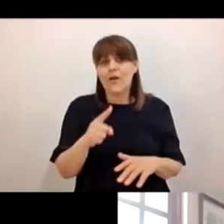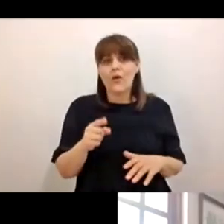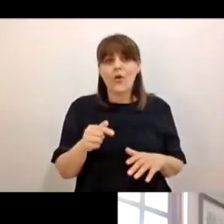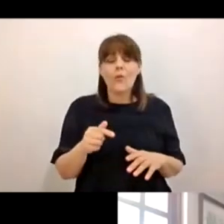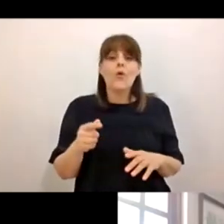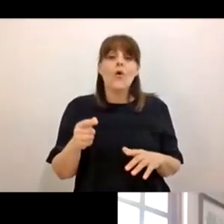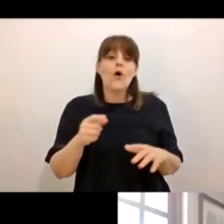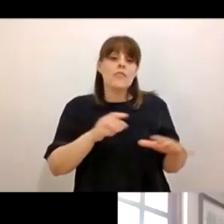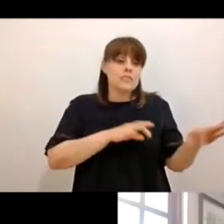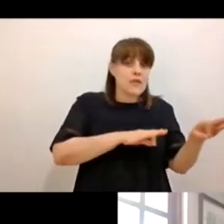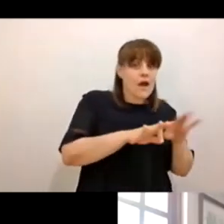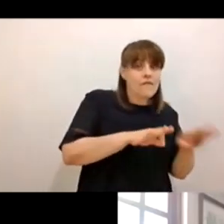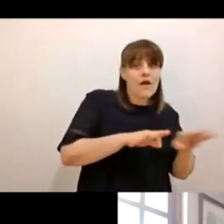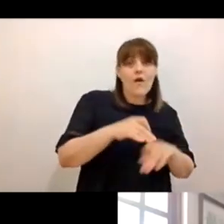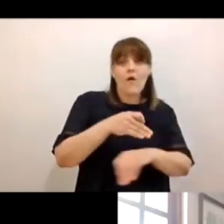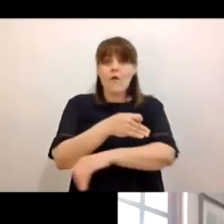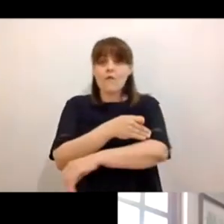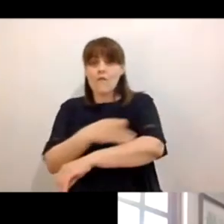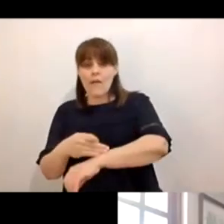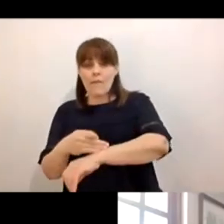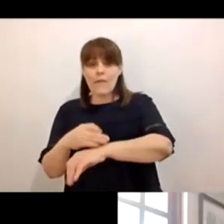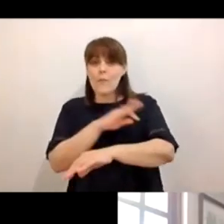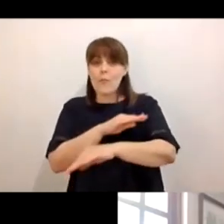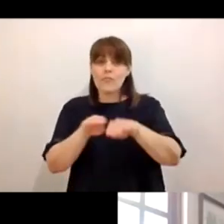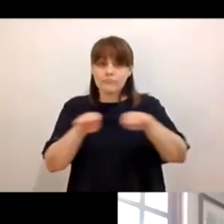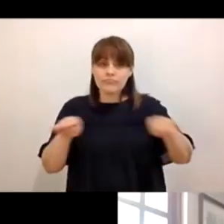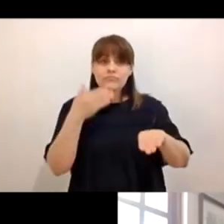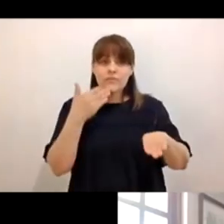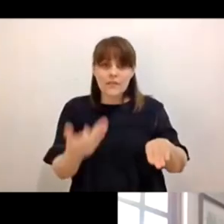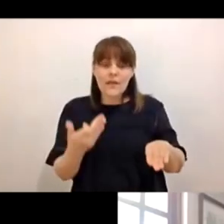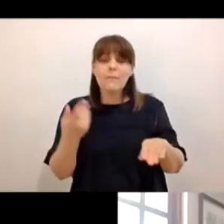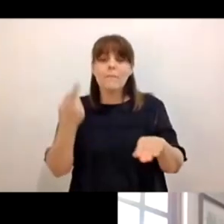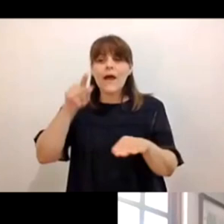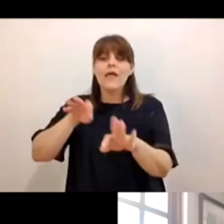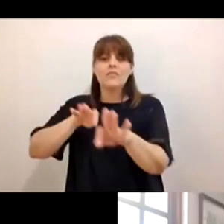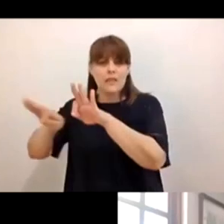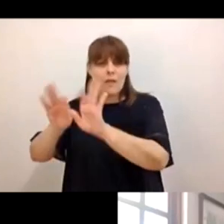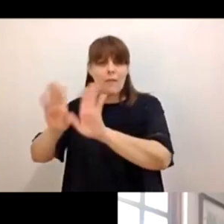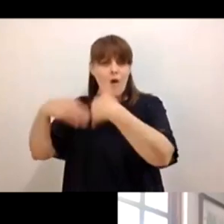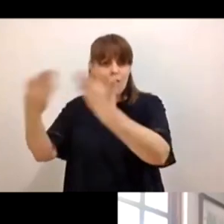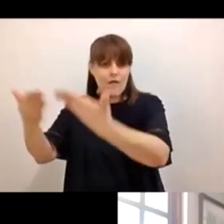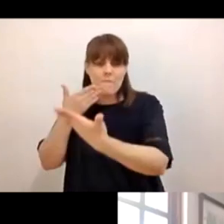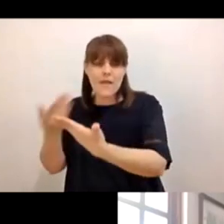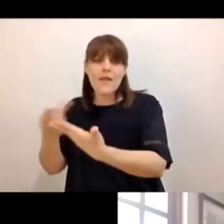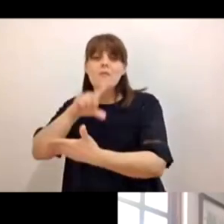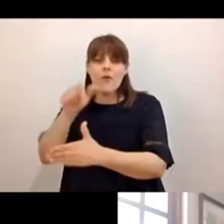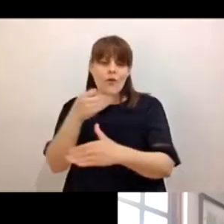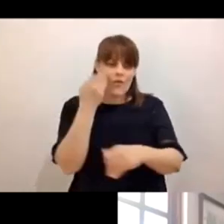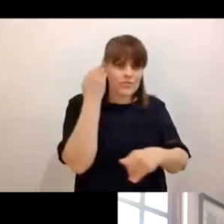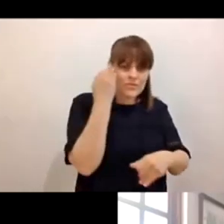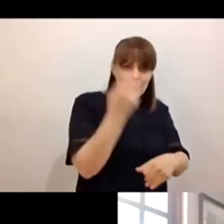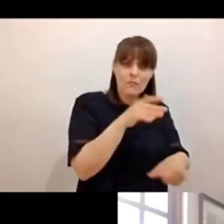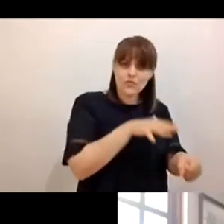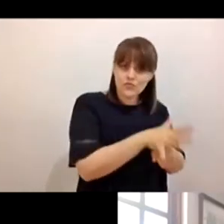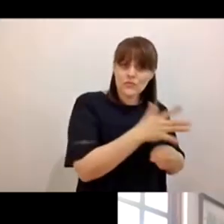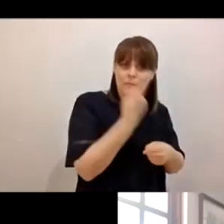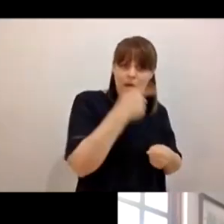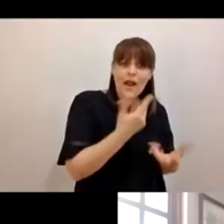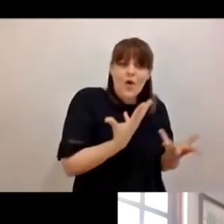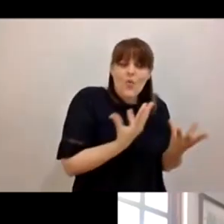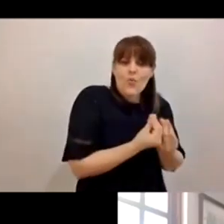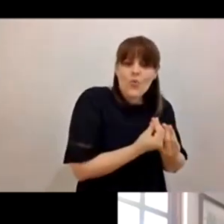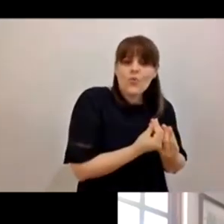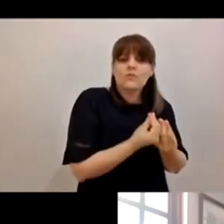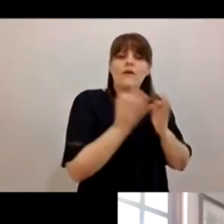-familia suceda y la gente pueda dedicar suficiente tiempo a su trabajo y a su familia y tener cierta relajación para jugar para